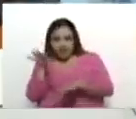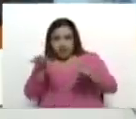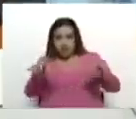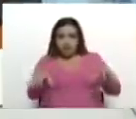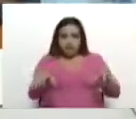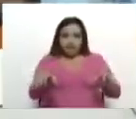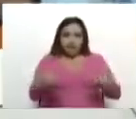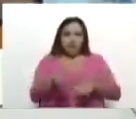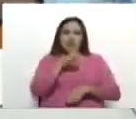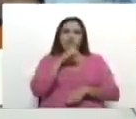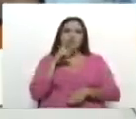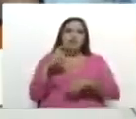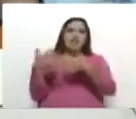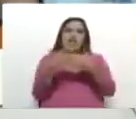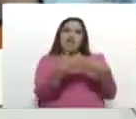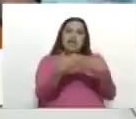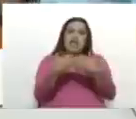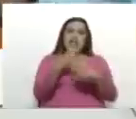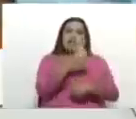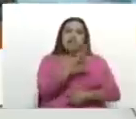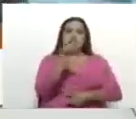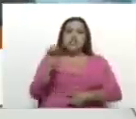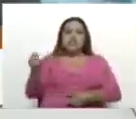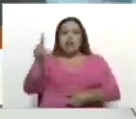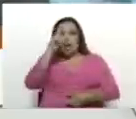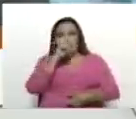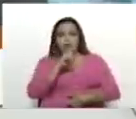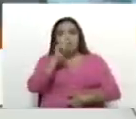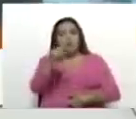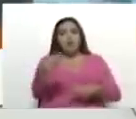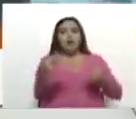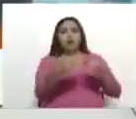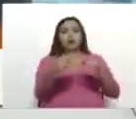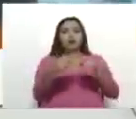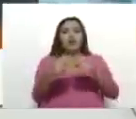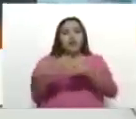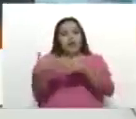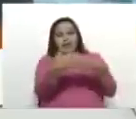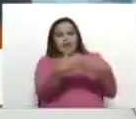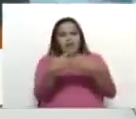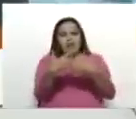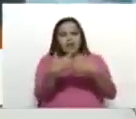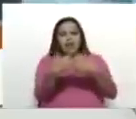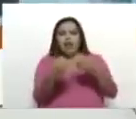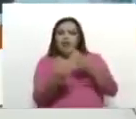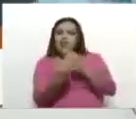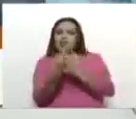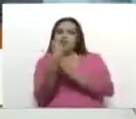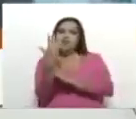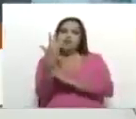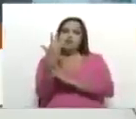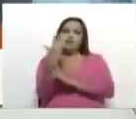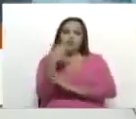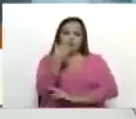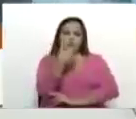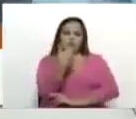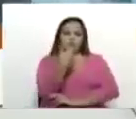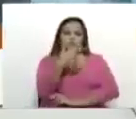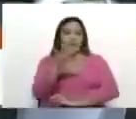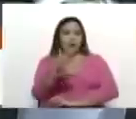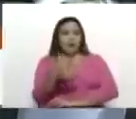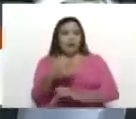de los Cien años también conocida como la guerra de las rosas duró Cien años por eso se llamaba así duró Cien años